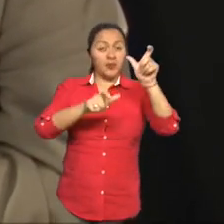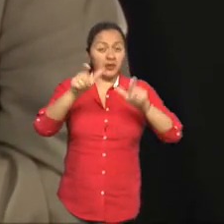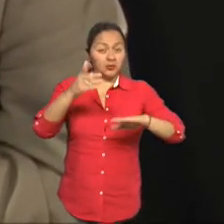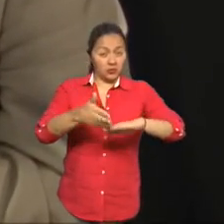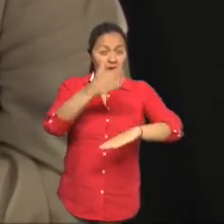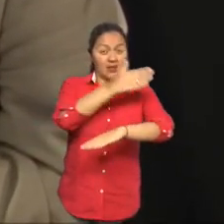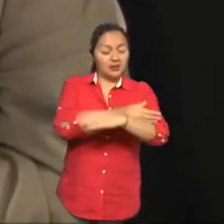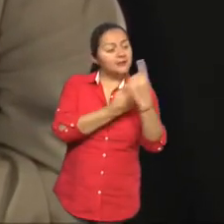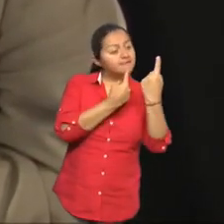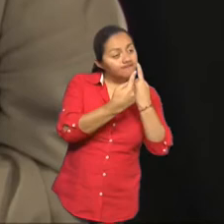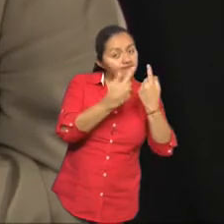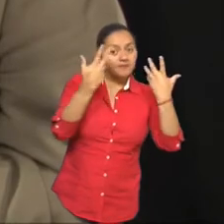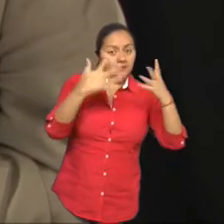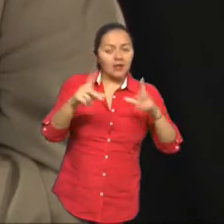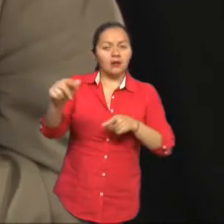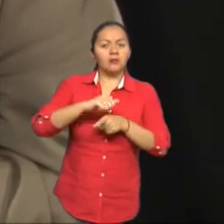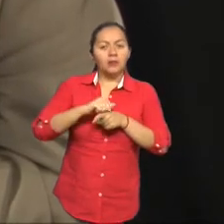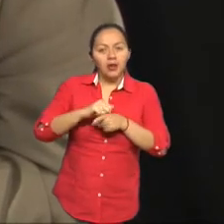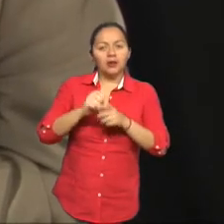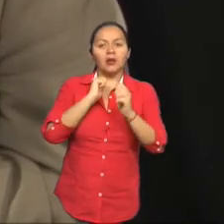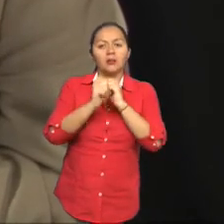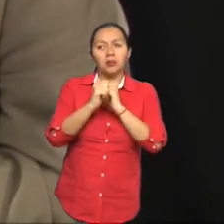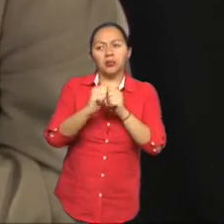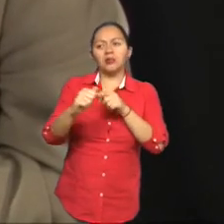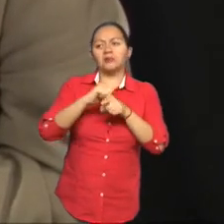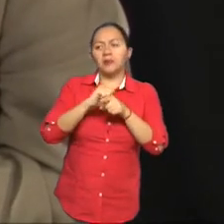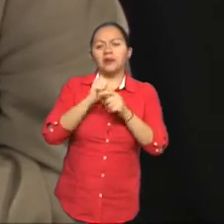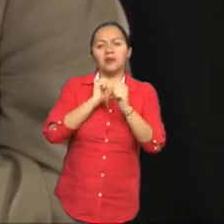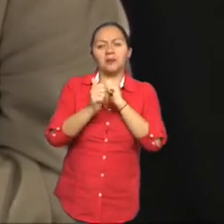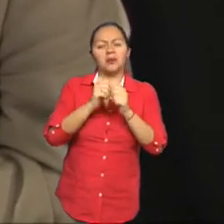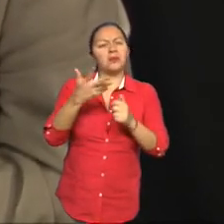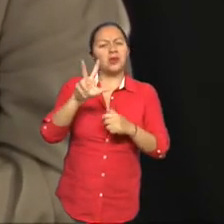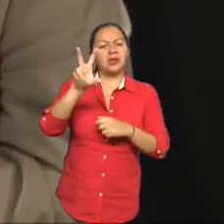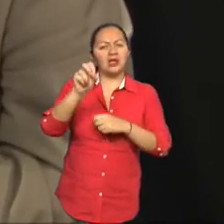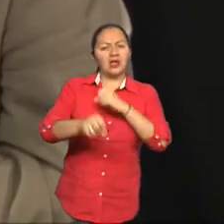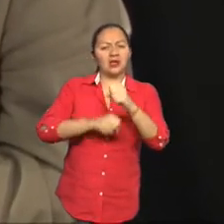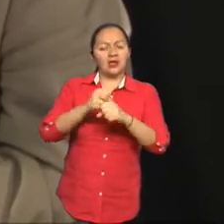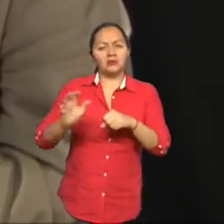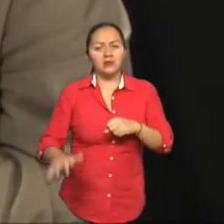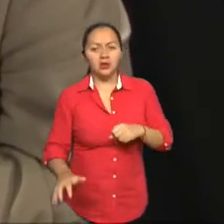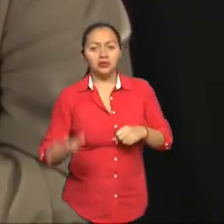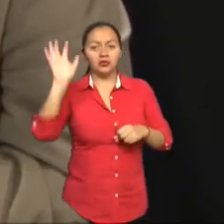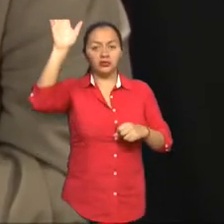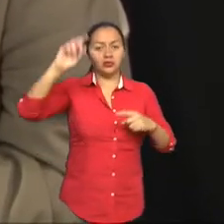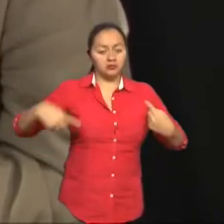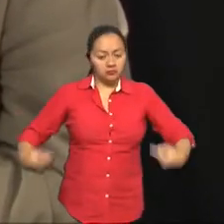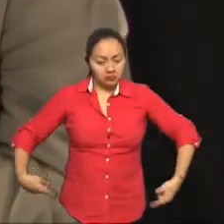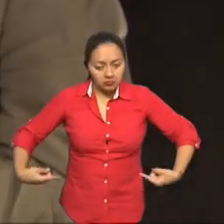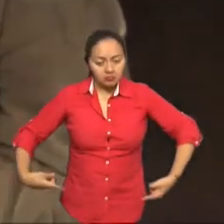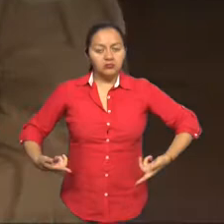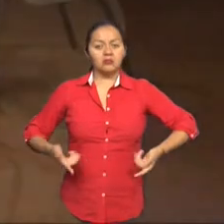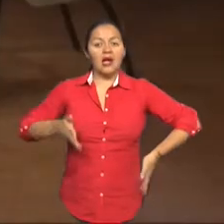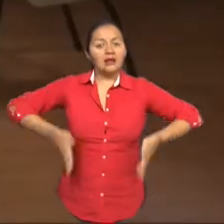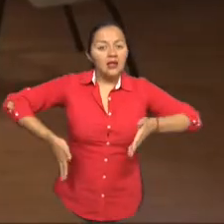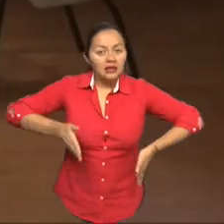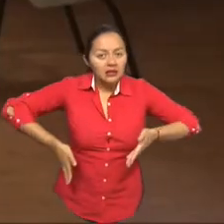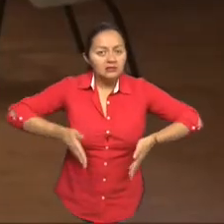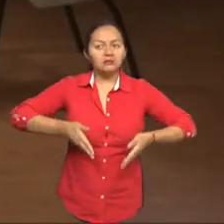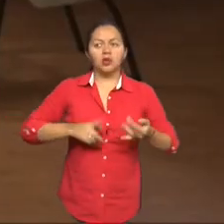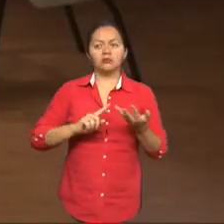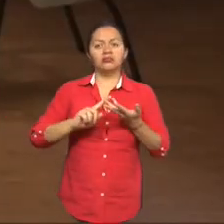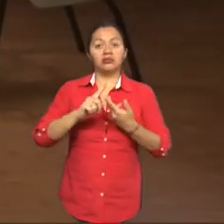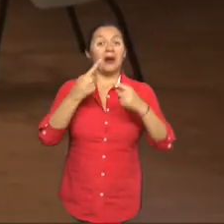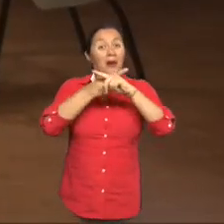rato, en que ellos venían practicando deporte hace creo que 30 años. El baloncesto en silla de ruedas, el atletismo, pero no tenían